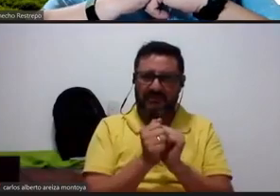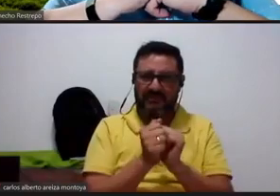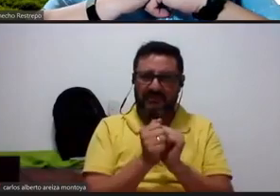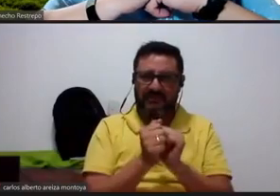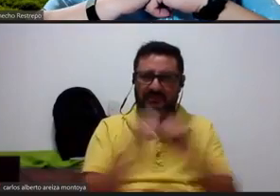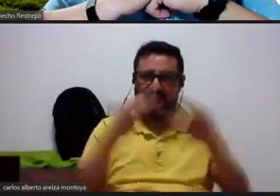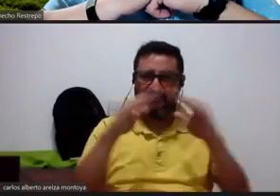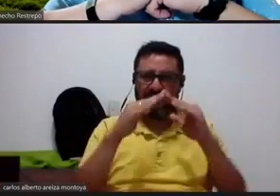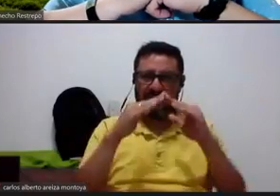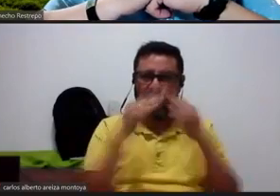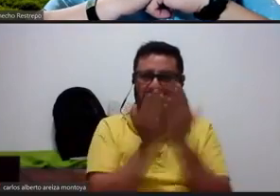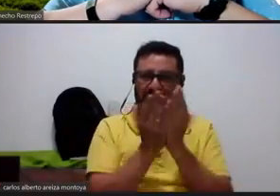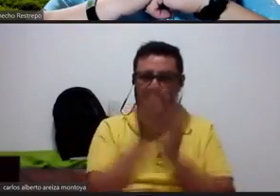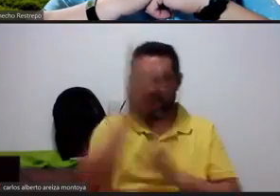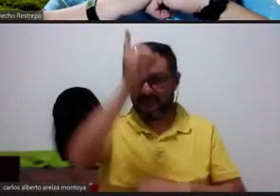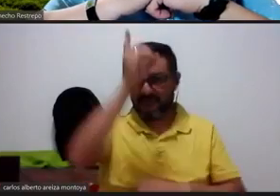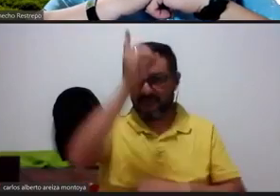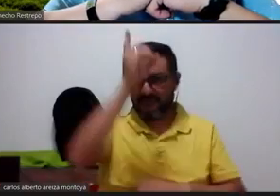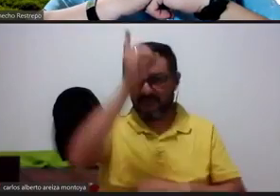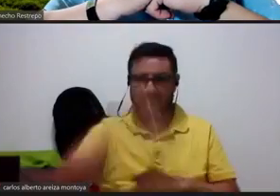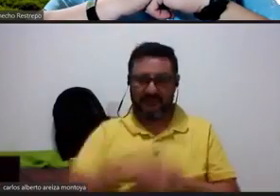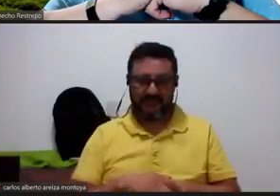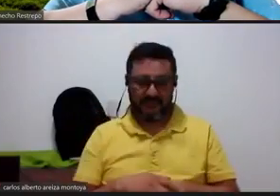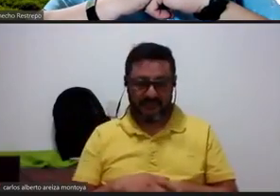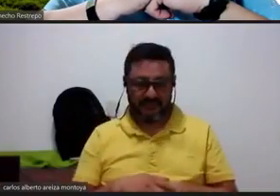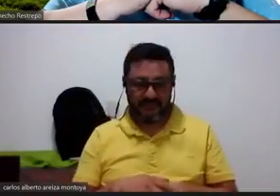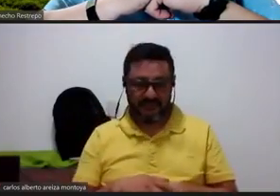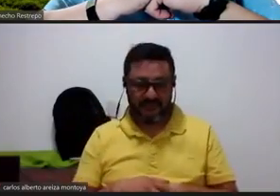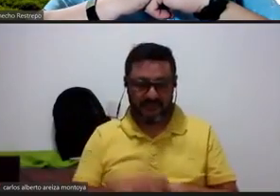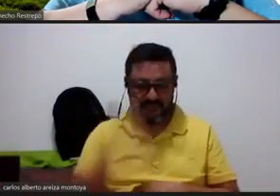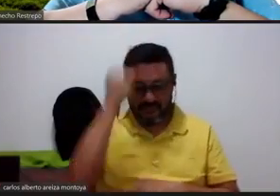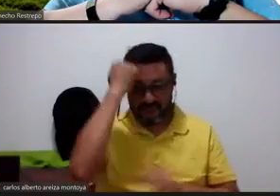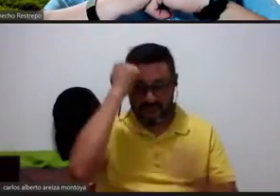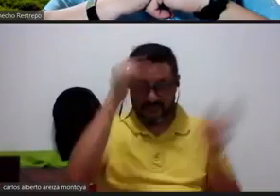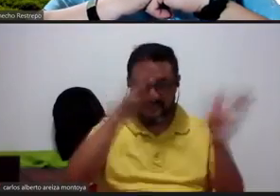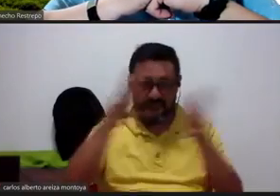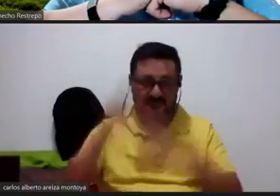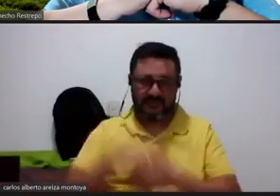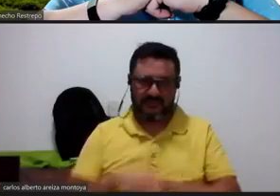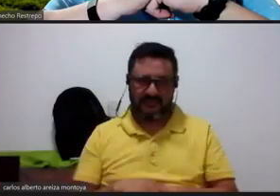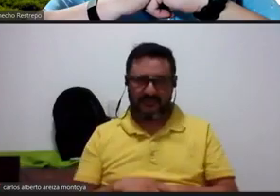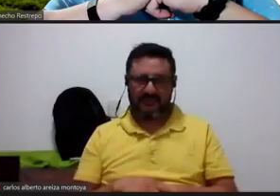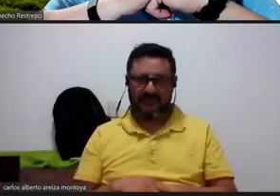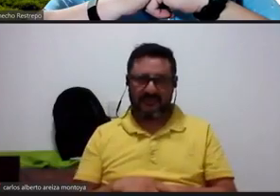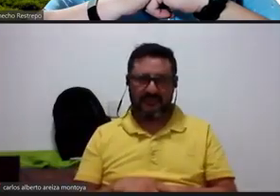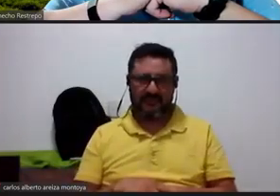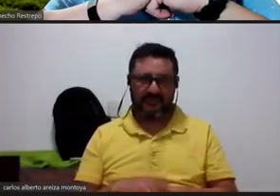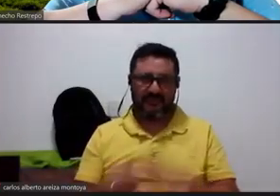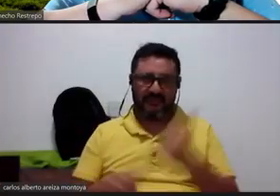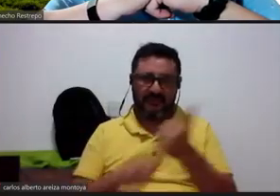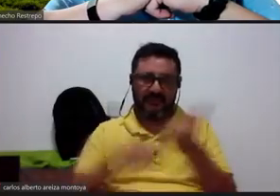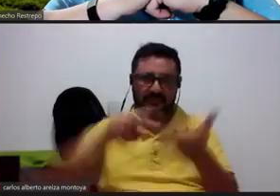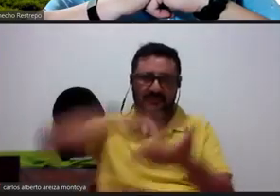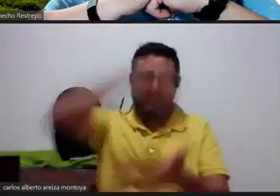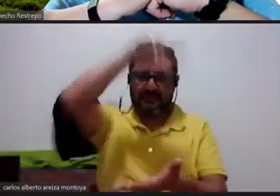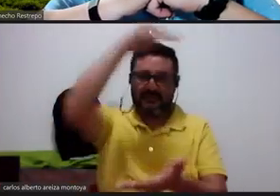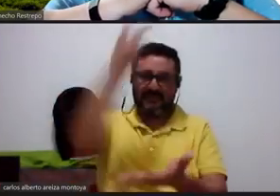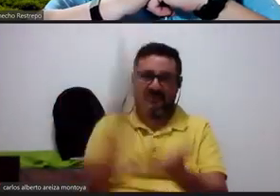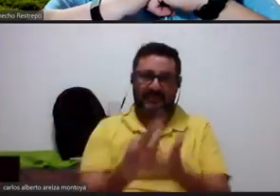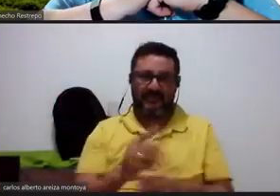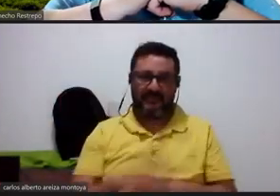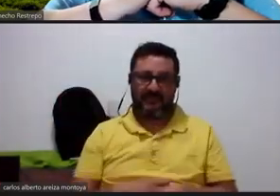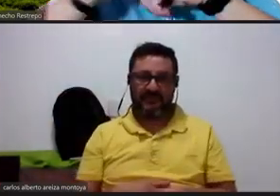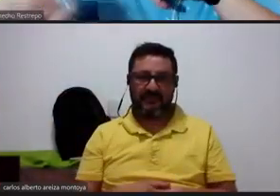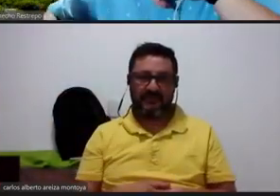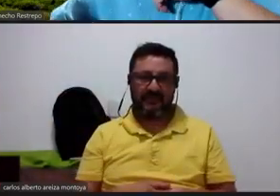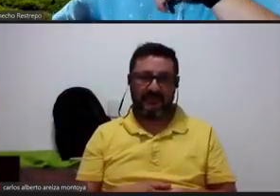alemán, ¿sí o no? Y en ese momento llegó un entrenador que fue como asesor del equipo olímpico de gimnasia de Cuba y empezaron pues el